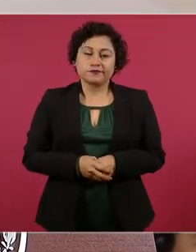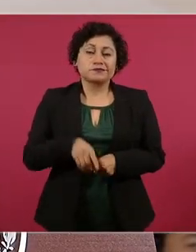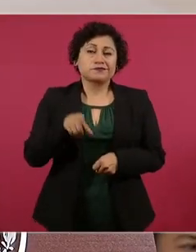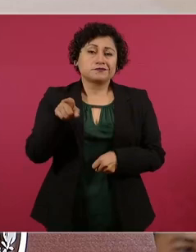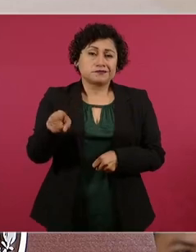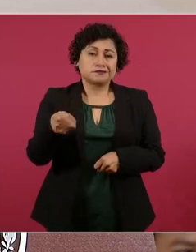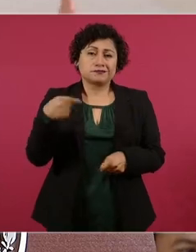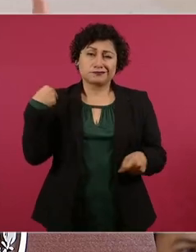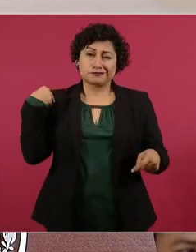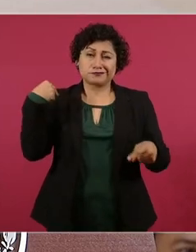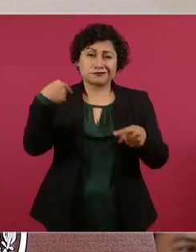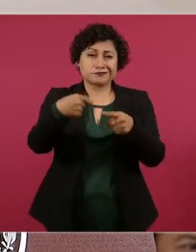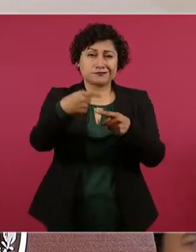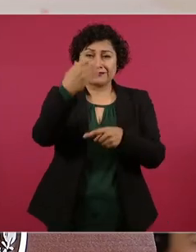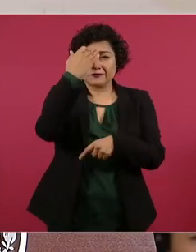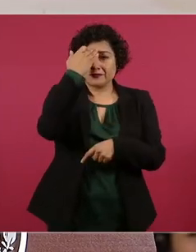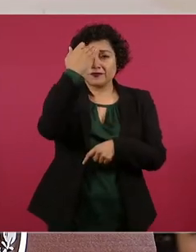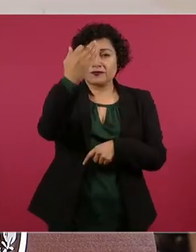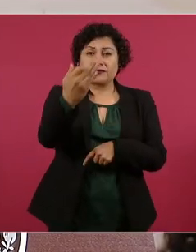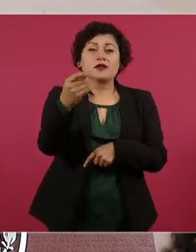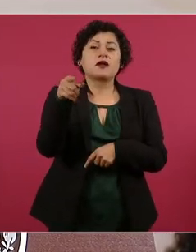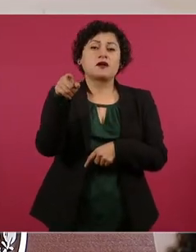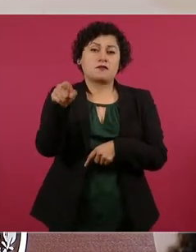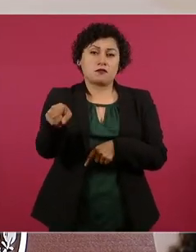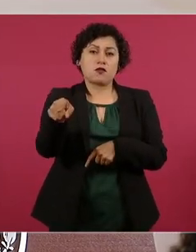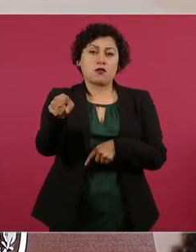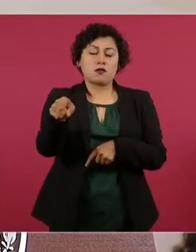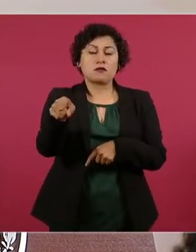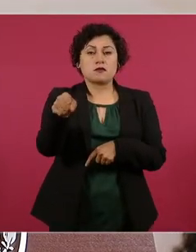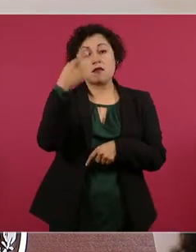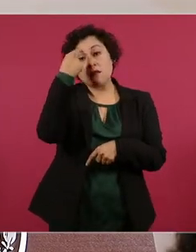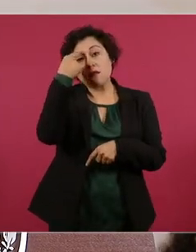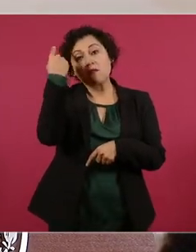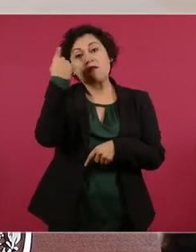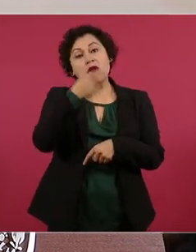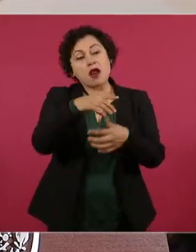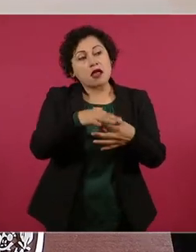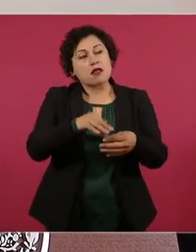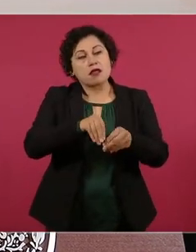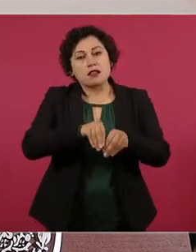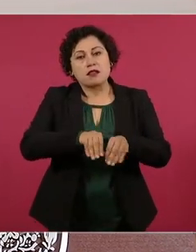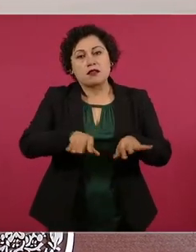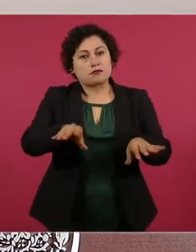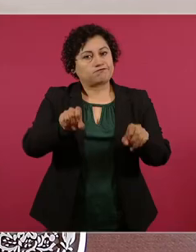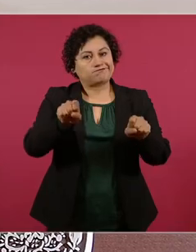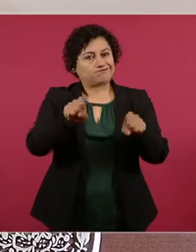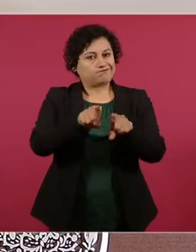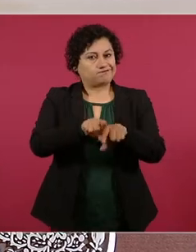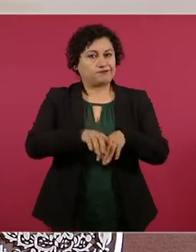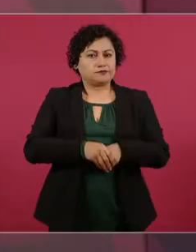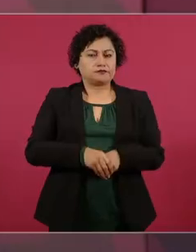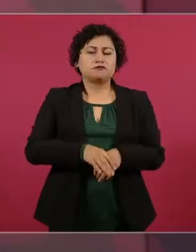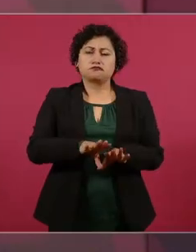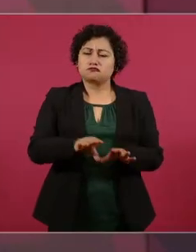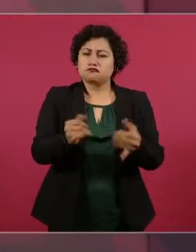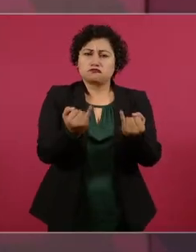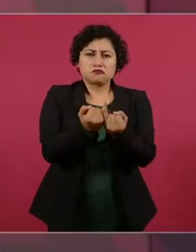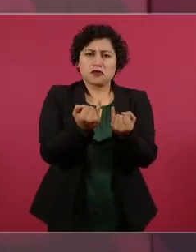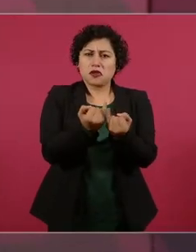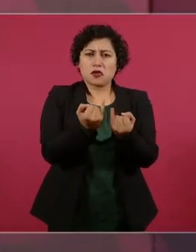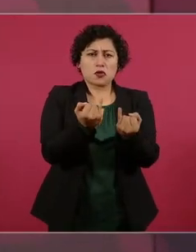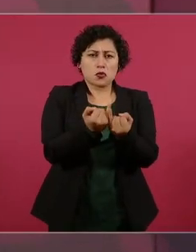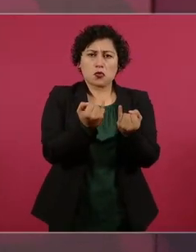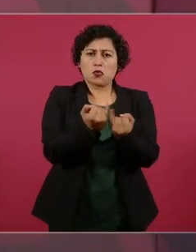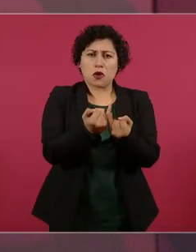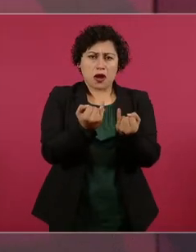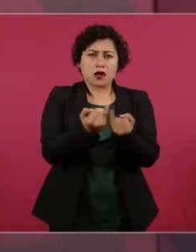como vocero del régimen, ¿no? Y así, en general, así era